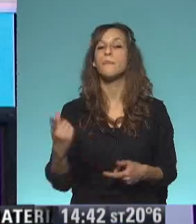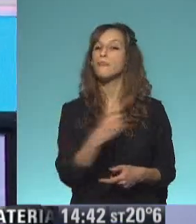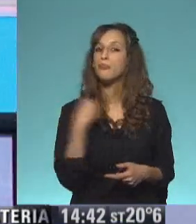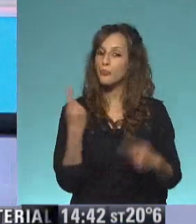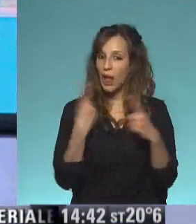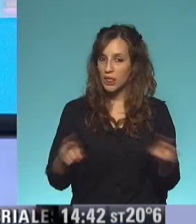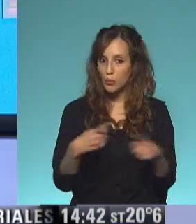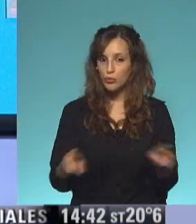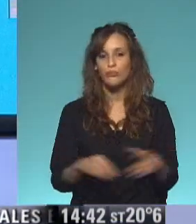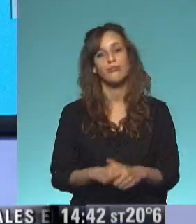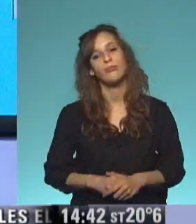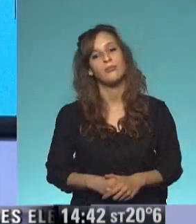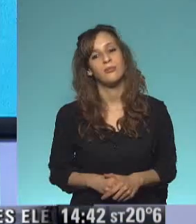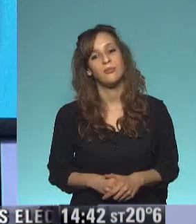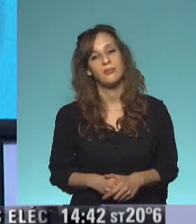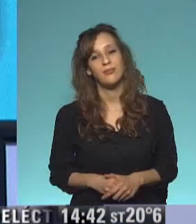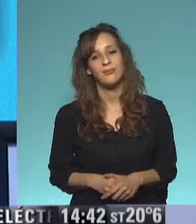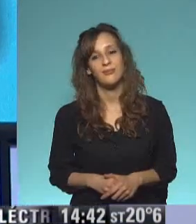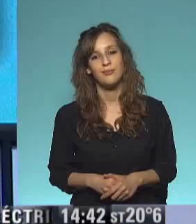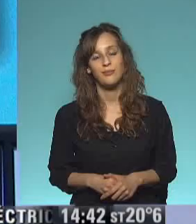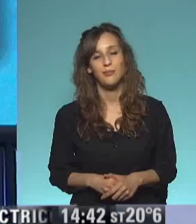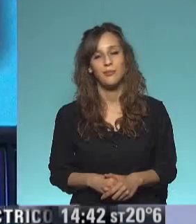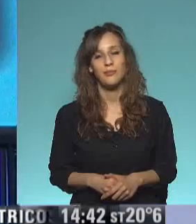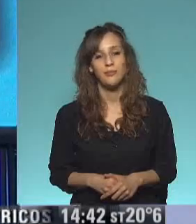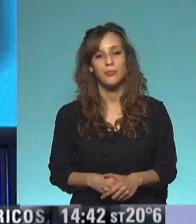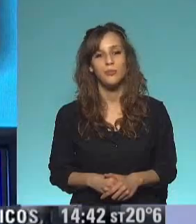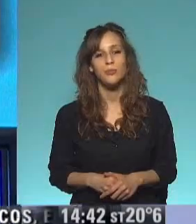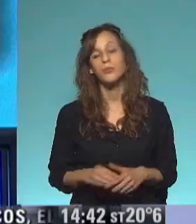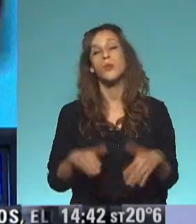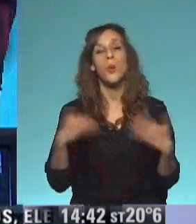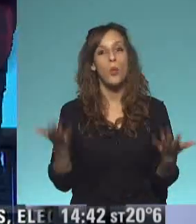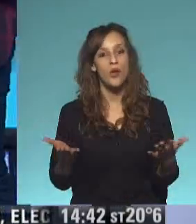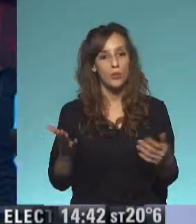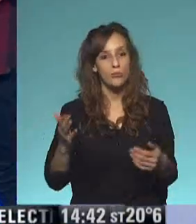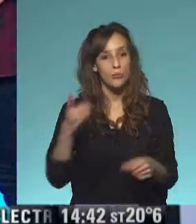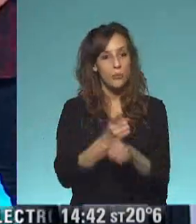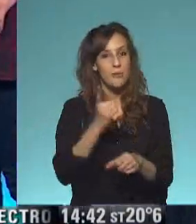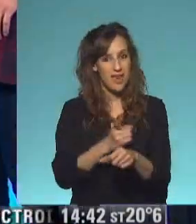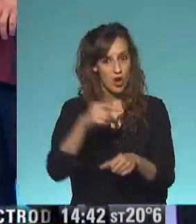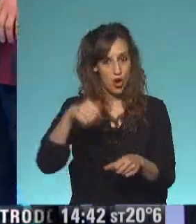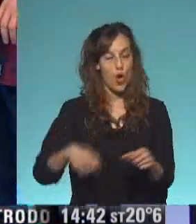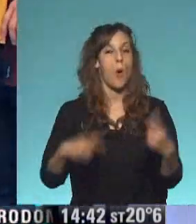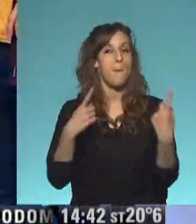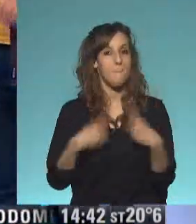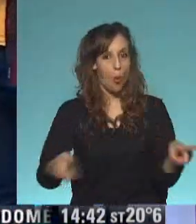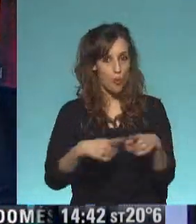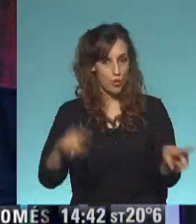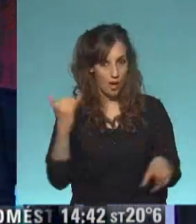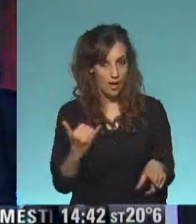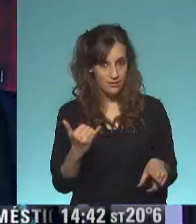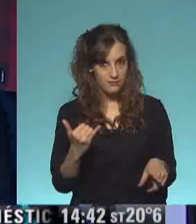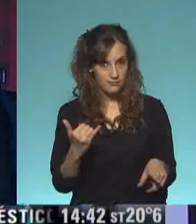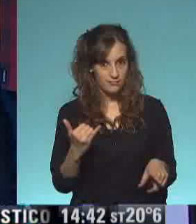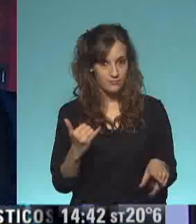vez, ¿eh? Ahí está. Sí. Bueno, tenemos la canción... que nos la manda